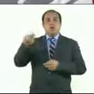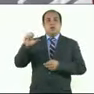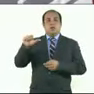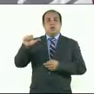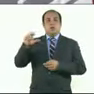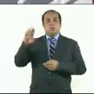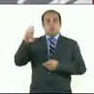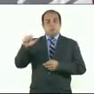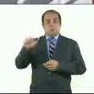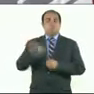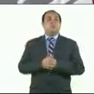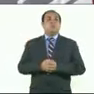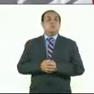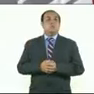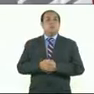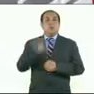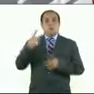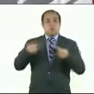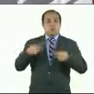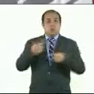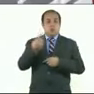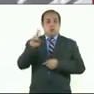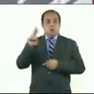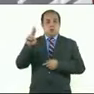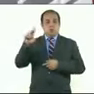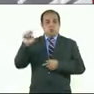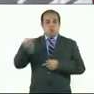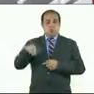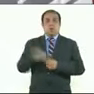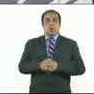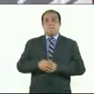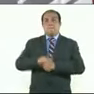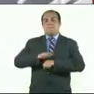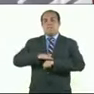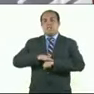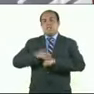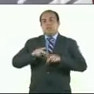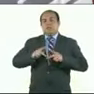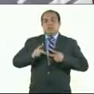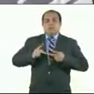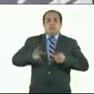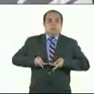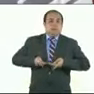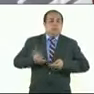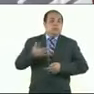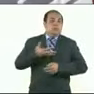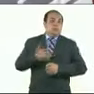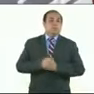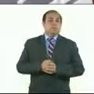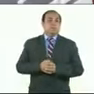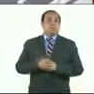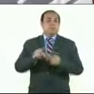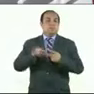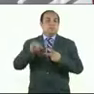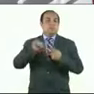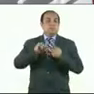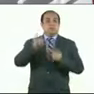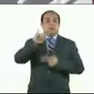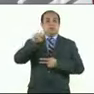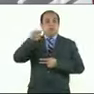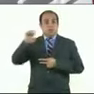Las 2 personas en el Rubén Leñero son las que están más delicadas. En el caso del ISSSTE de